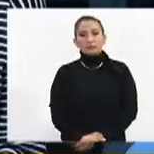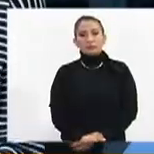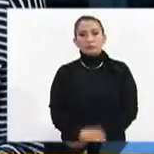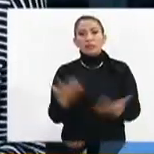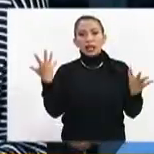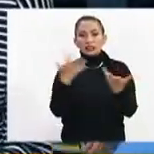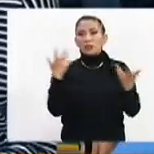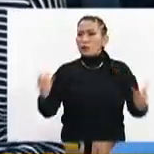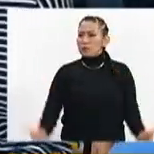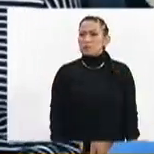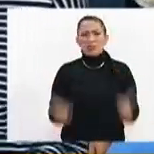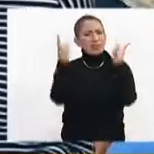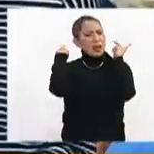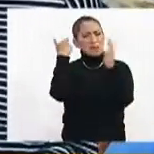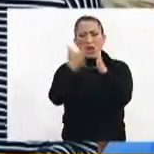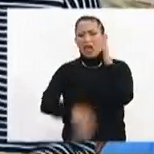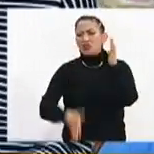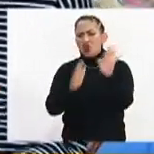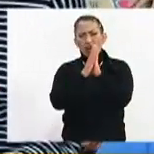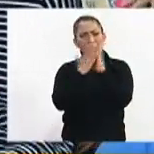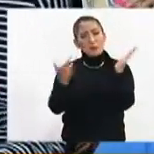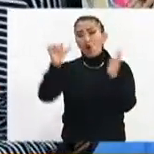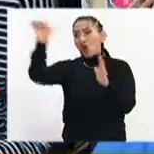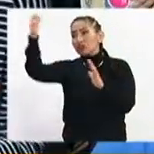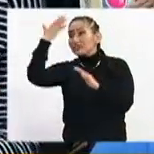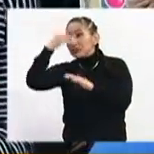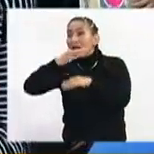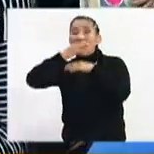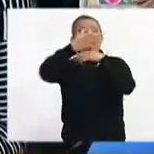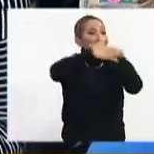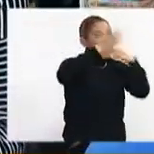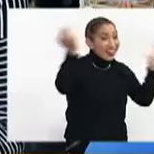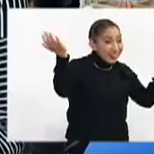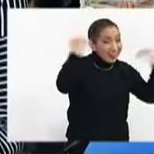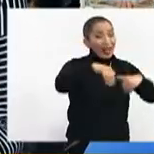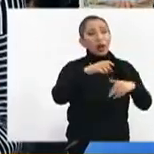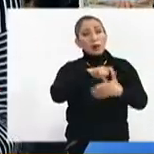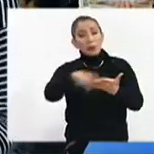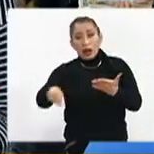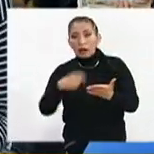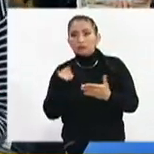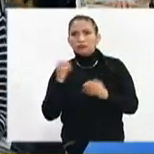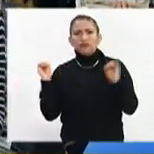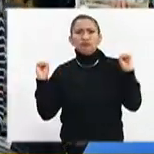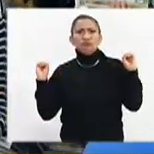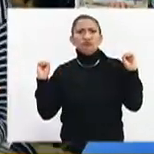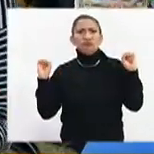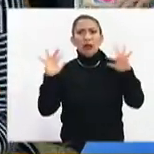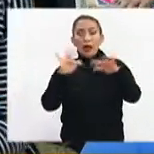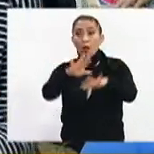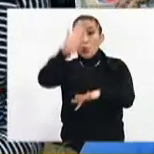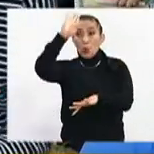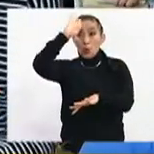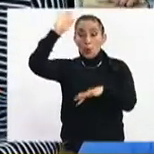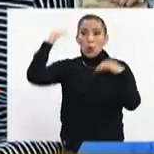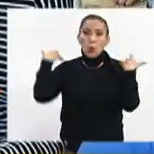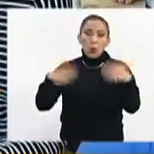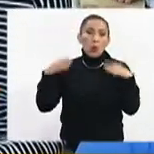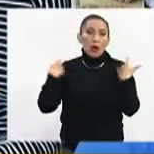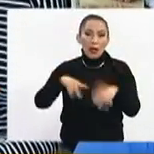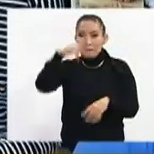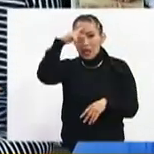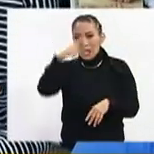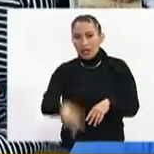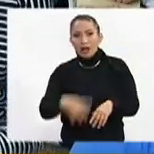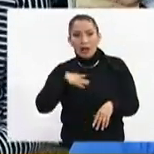Hicimos un remate esperando que alguno que otro se enterara y viniera a comprar, pero con este furor que hay en